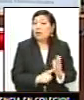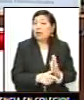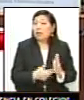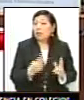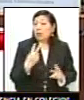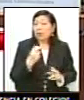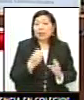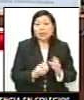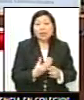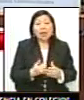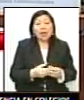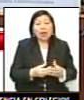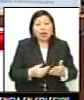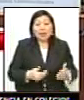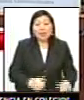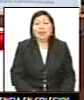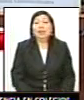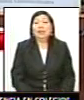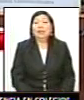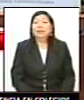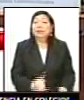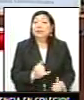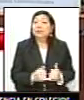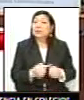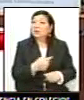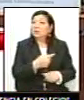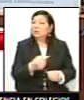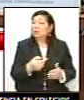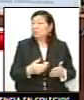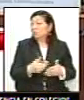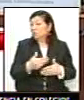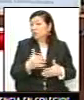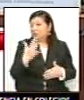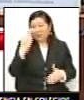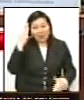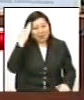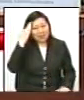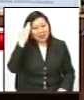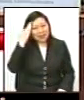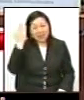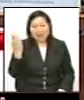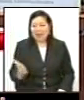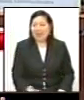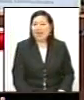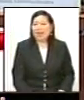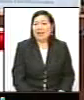el 2 de septiembre y no antes, porque sabemos que ha habido un fin de semana largo que fue más o menos 5 días.